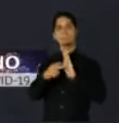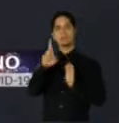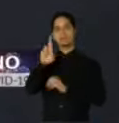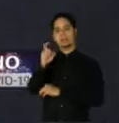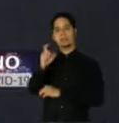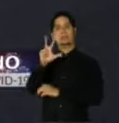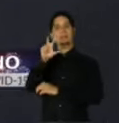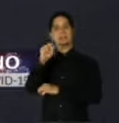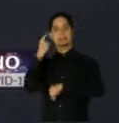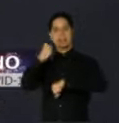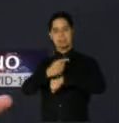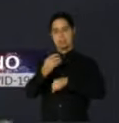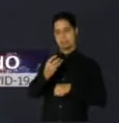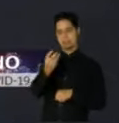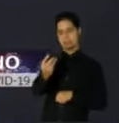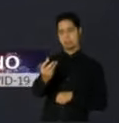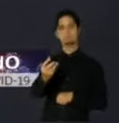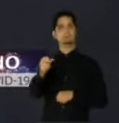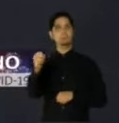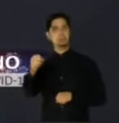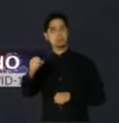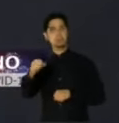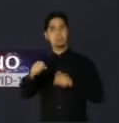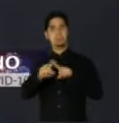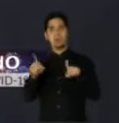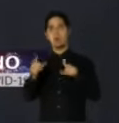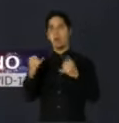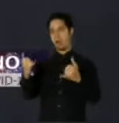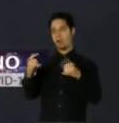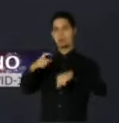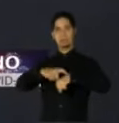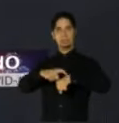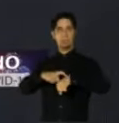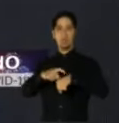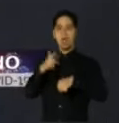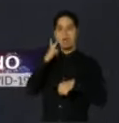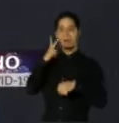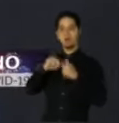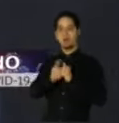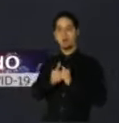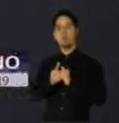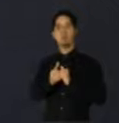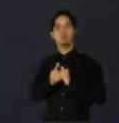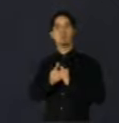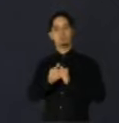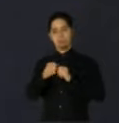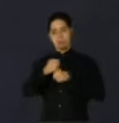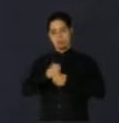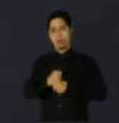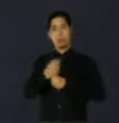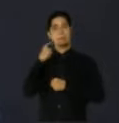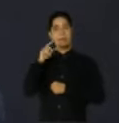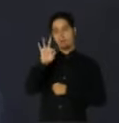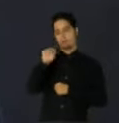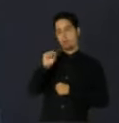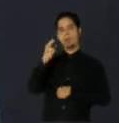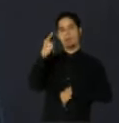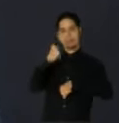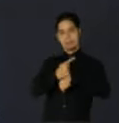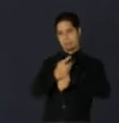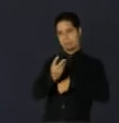repeticiones. Pero una de las discusiones que vamos a tener hoy es en qué medida se da un suplido para 90 días. conforme y que también la farmacia reciba